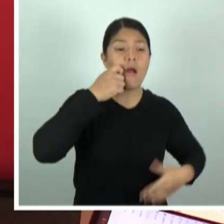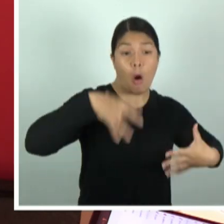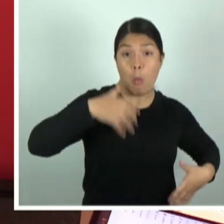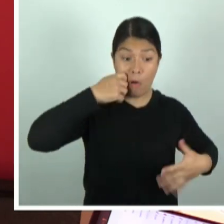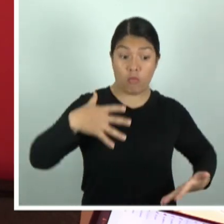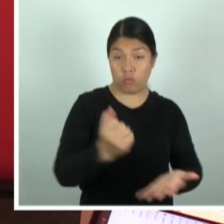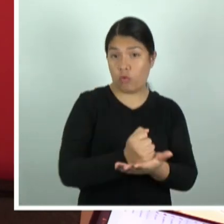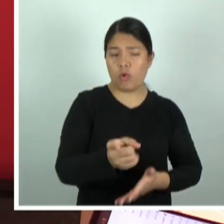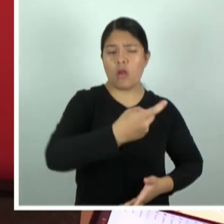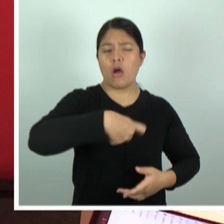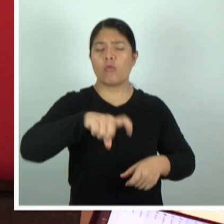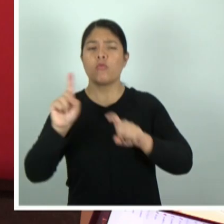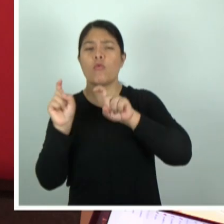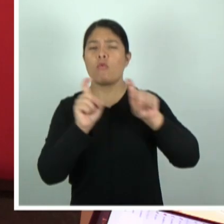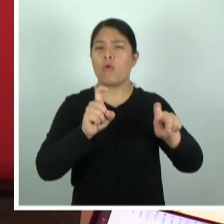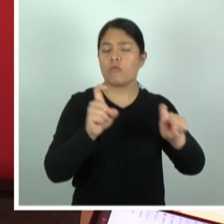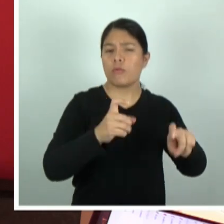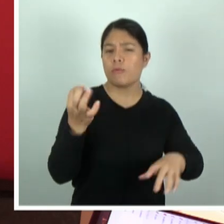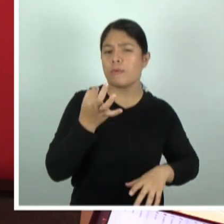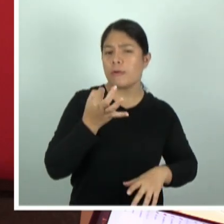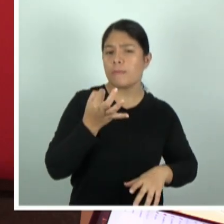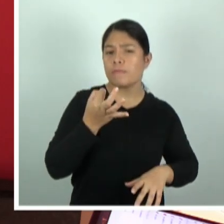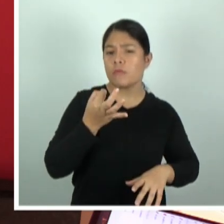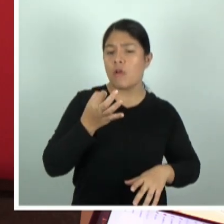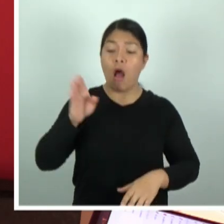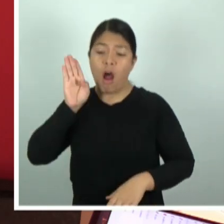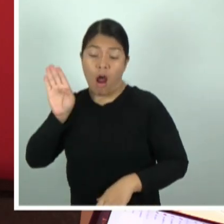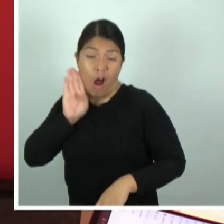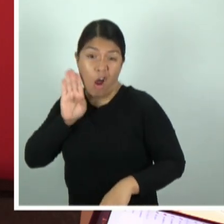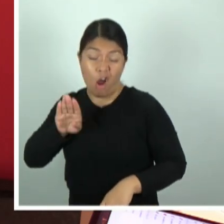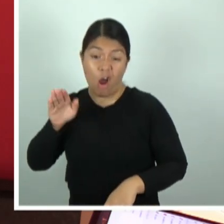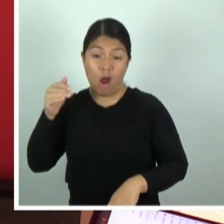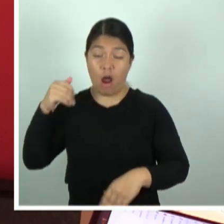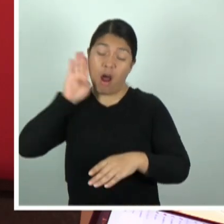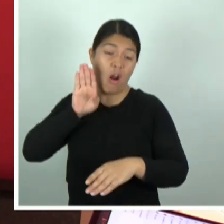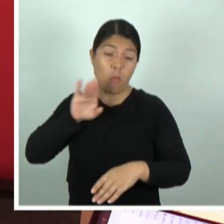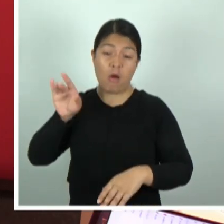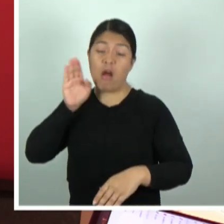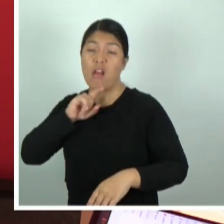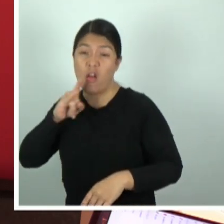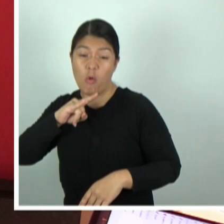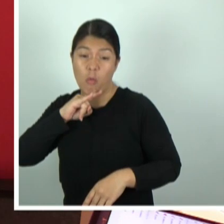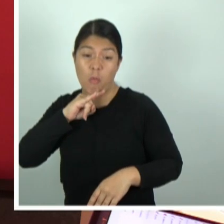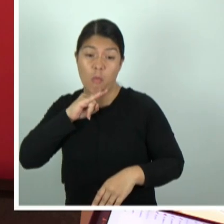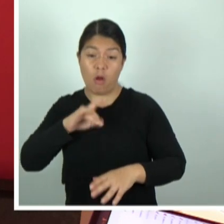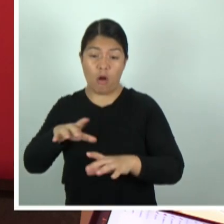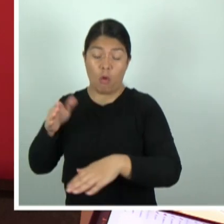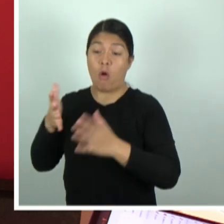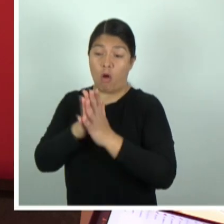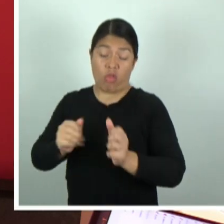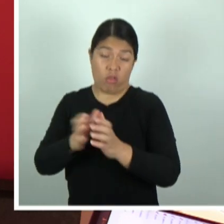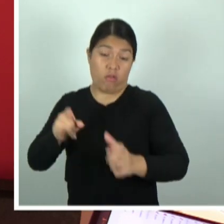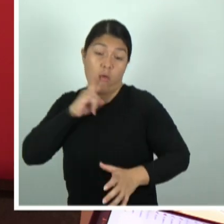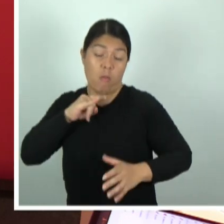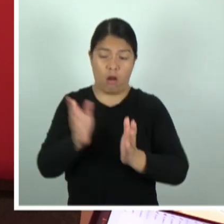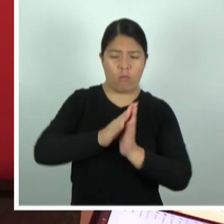enseñándonos que, renunciando a la impiedad y a todos los deseos mundanos, vivamos en este